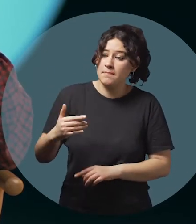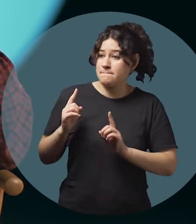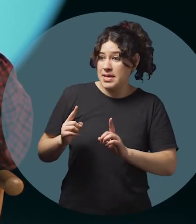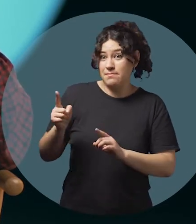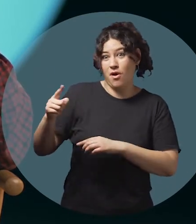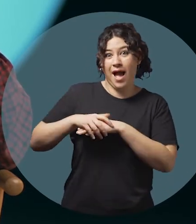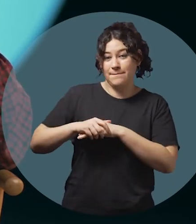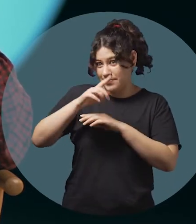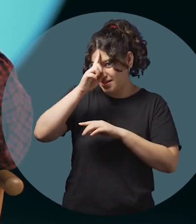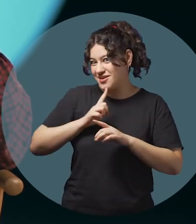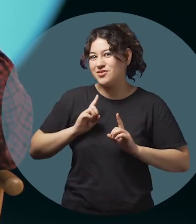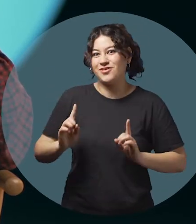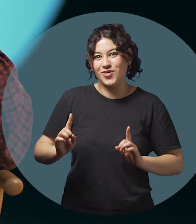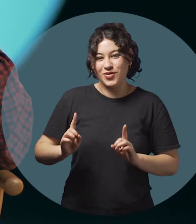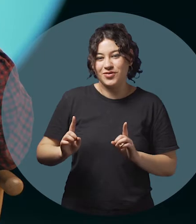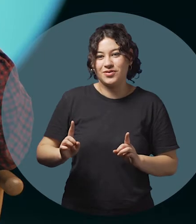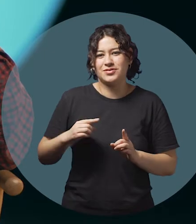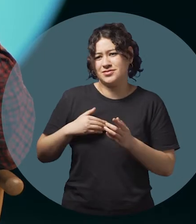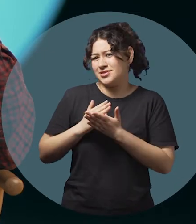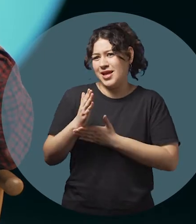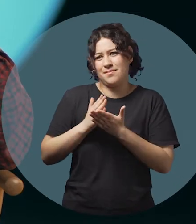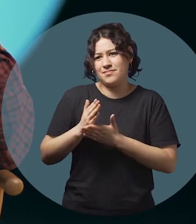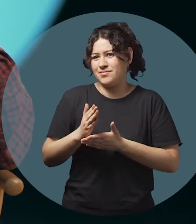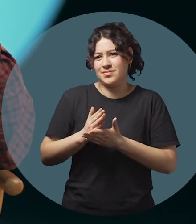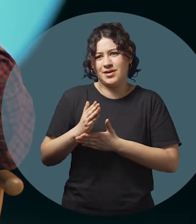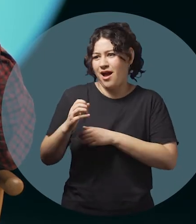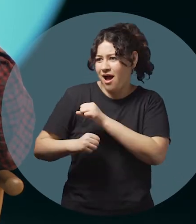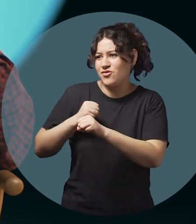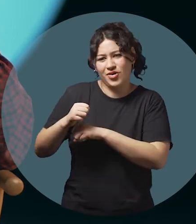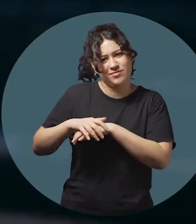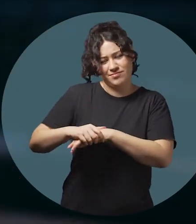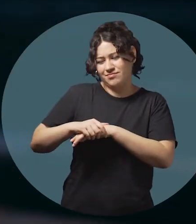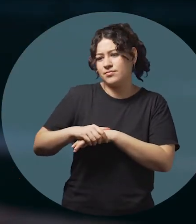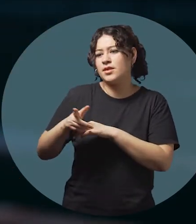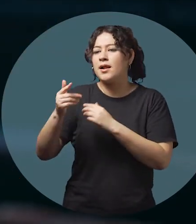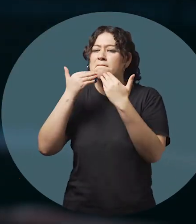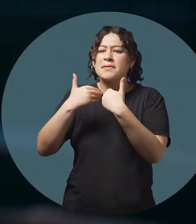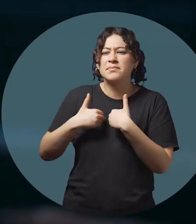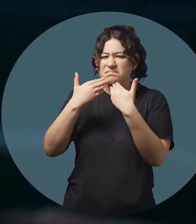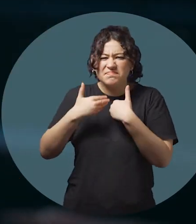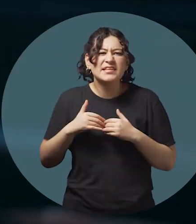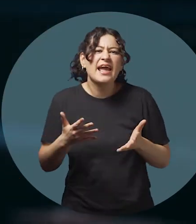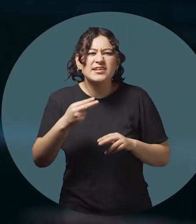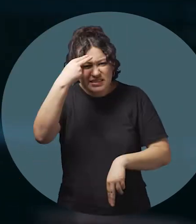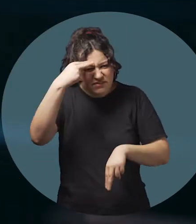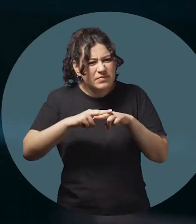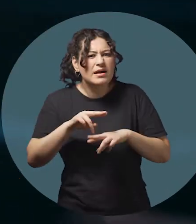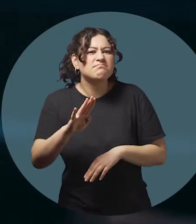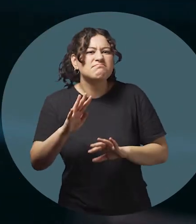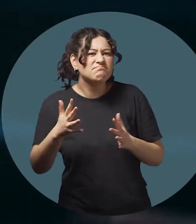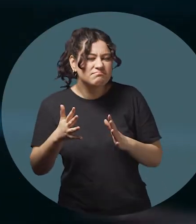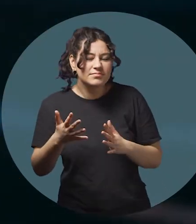ese chiquilín con el cual yo seguí siendo bastante amigo mucho tiempo después, me preguntaba qué era la